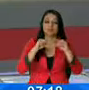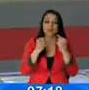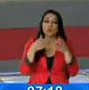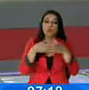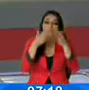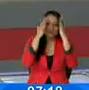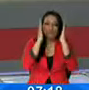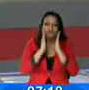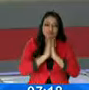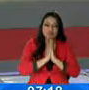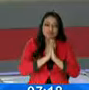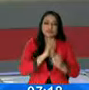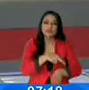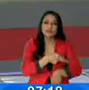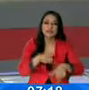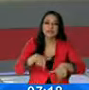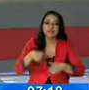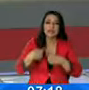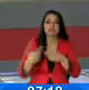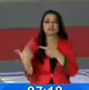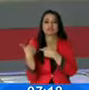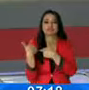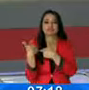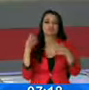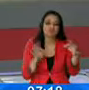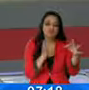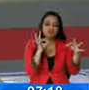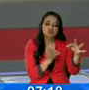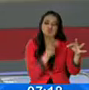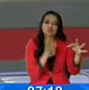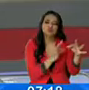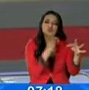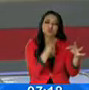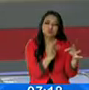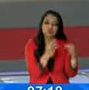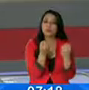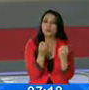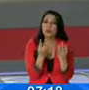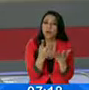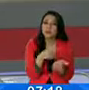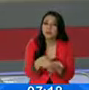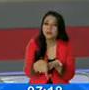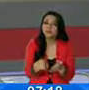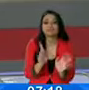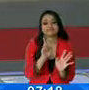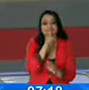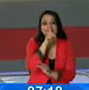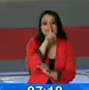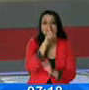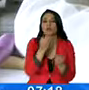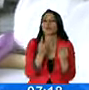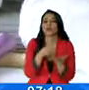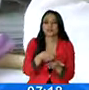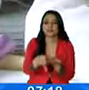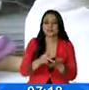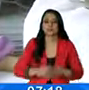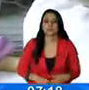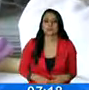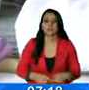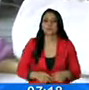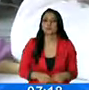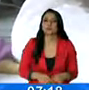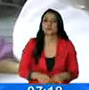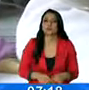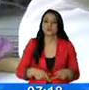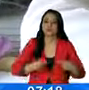Completativas del buen suceso, la ciudad de Quito fueron las encargadas de confeccionar el costo de esta, se mantiene en reserva. En este